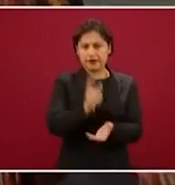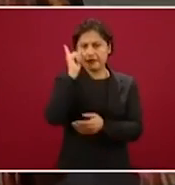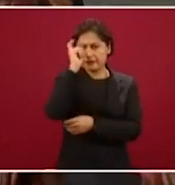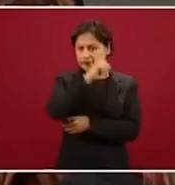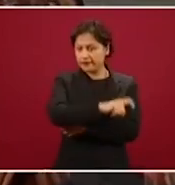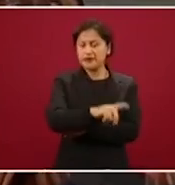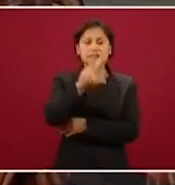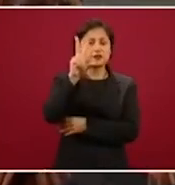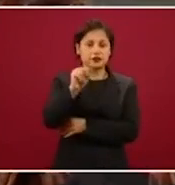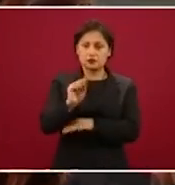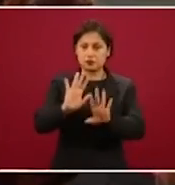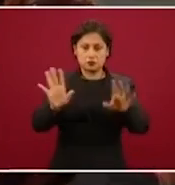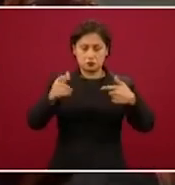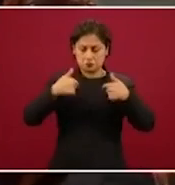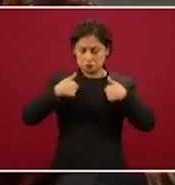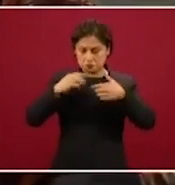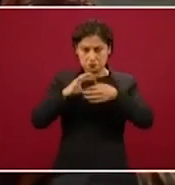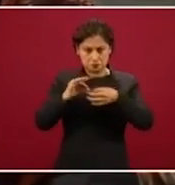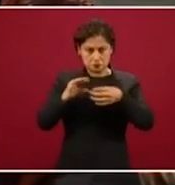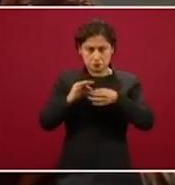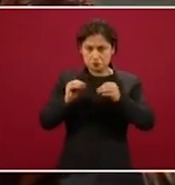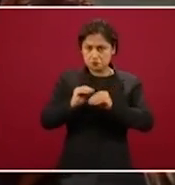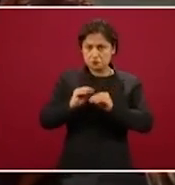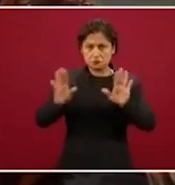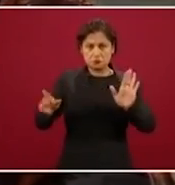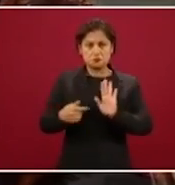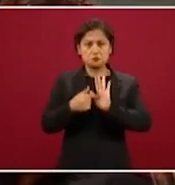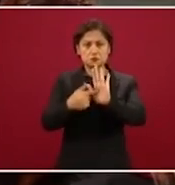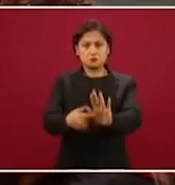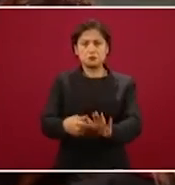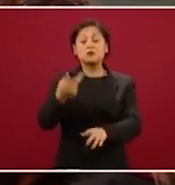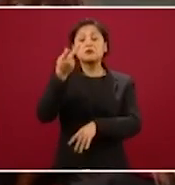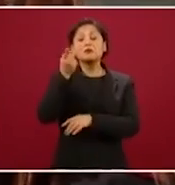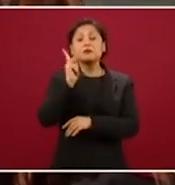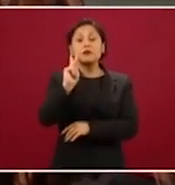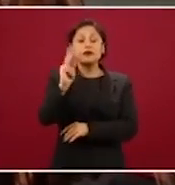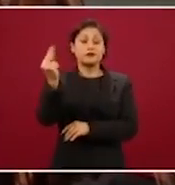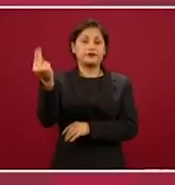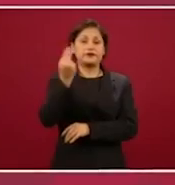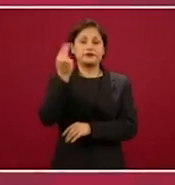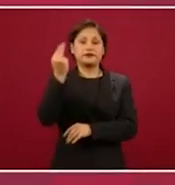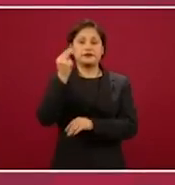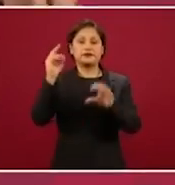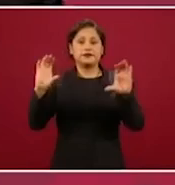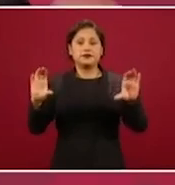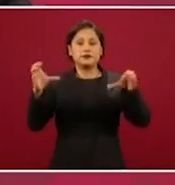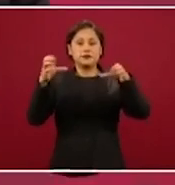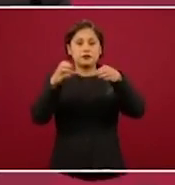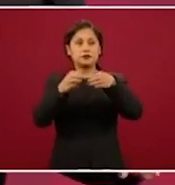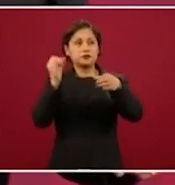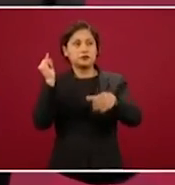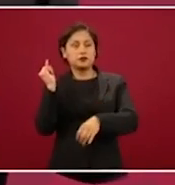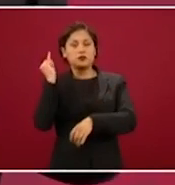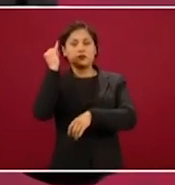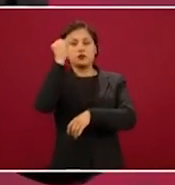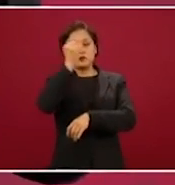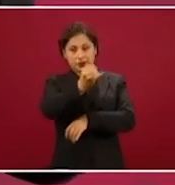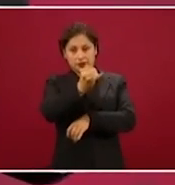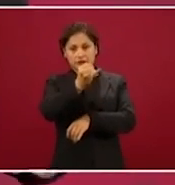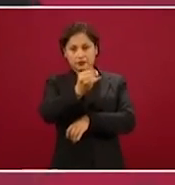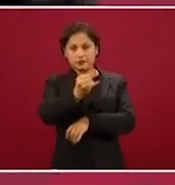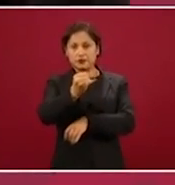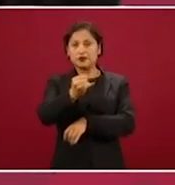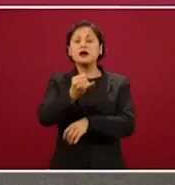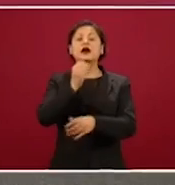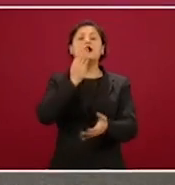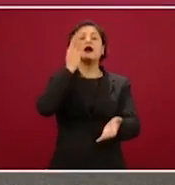es como se los estoy explicando, nada más que hay que ir a las comunidades y hacer las asambleas.